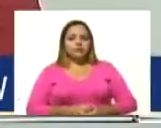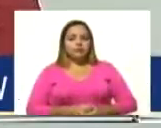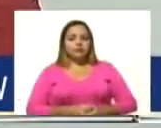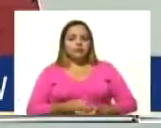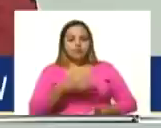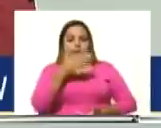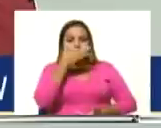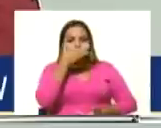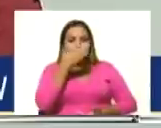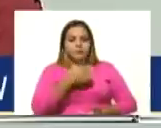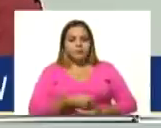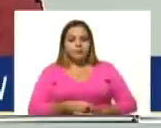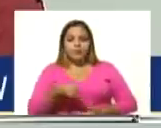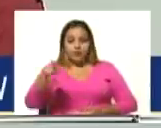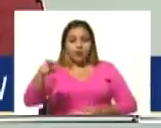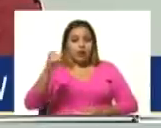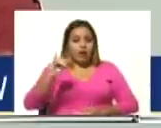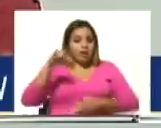Me está lloviendo allá